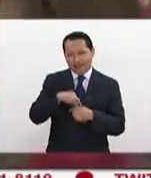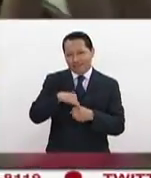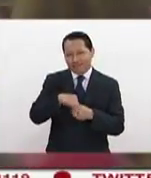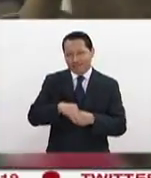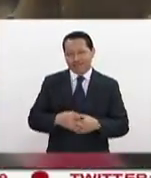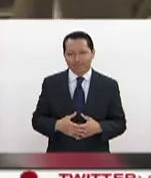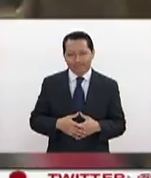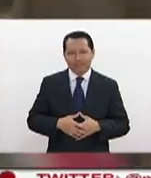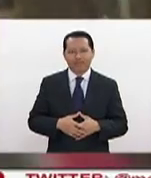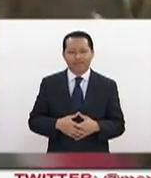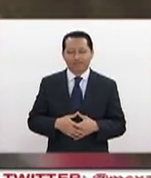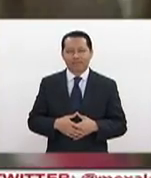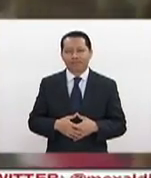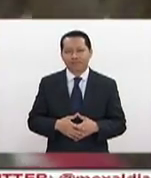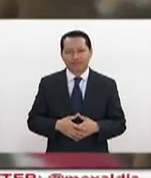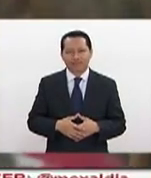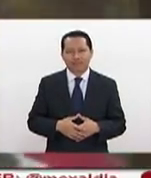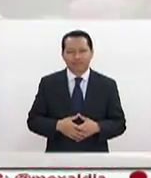presidenciales.